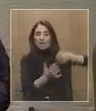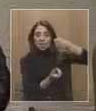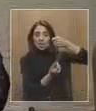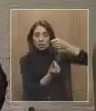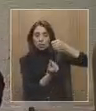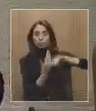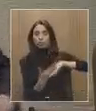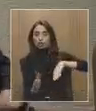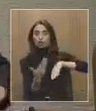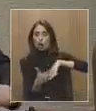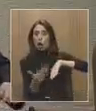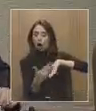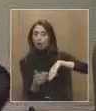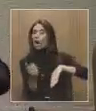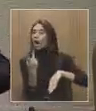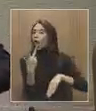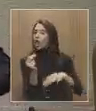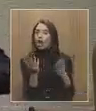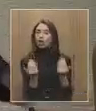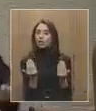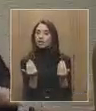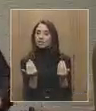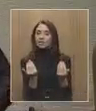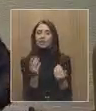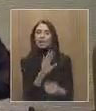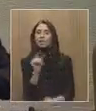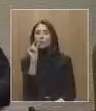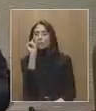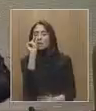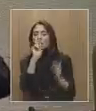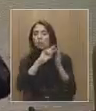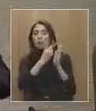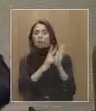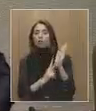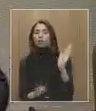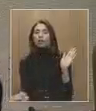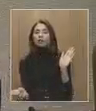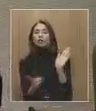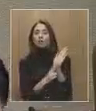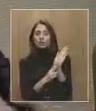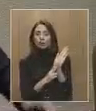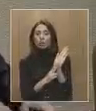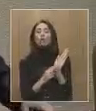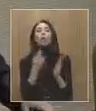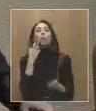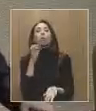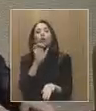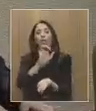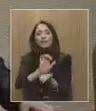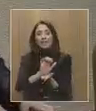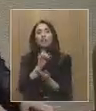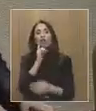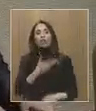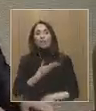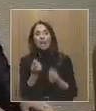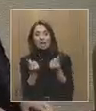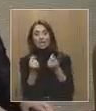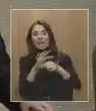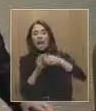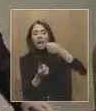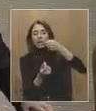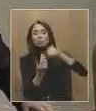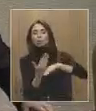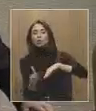sobra, de que no era necesario la más mínima modificación tributaria porque el Estado tenía recursos de sobra